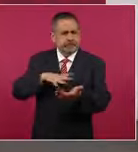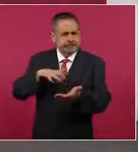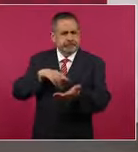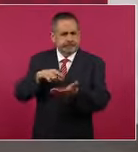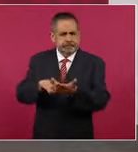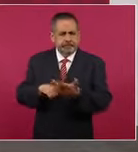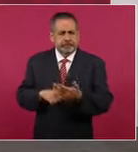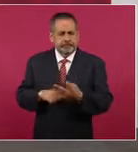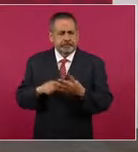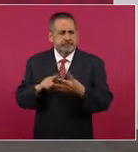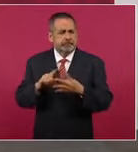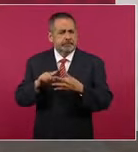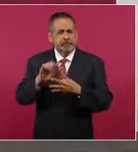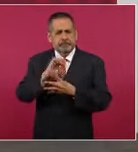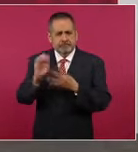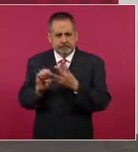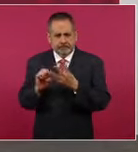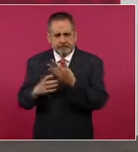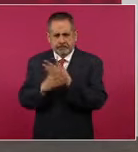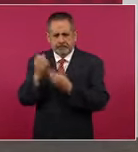en los evangelios.